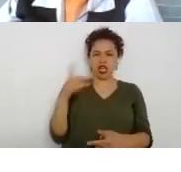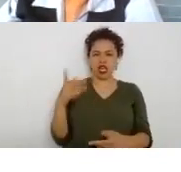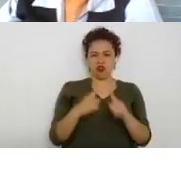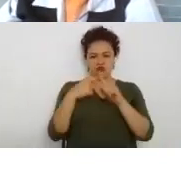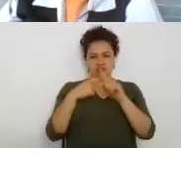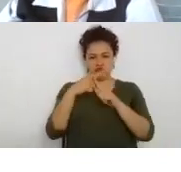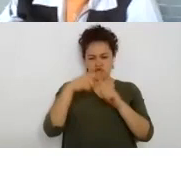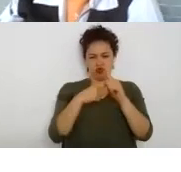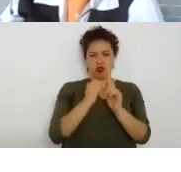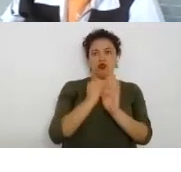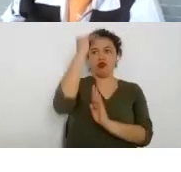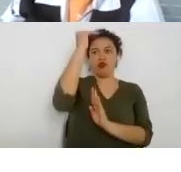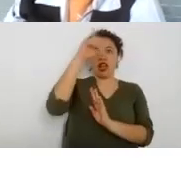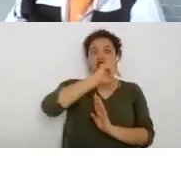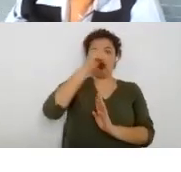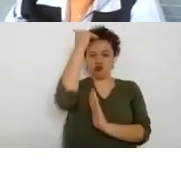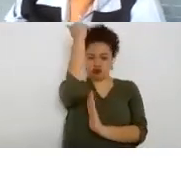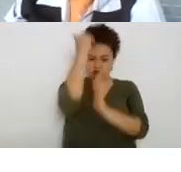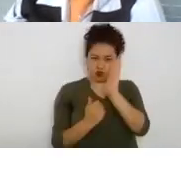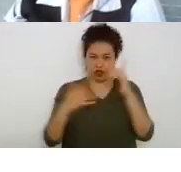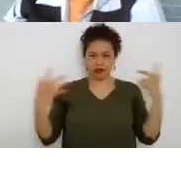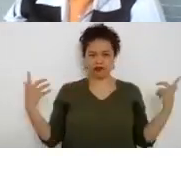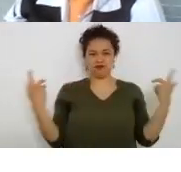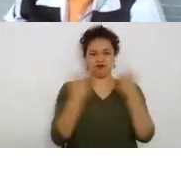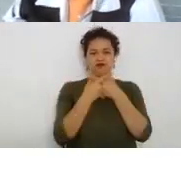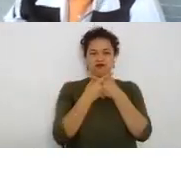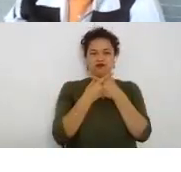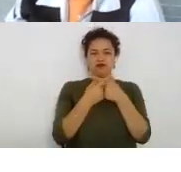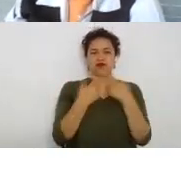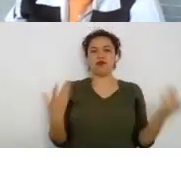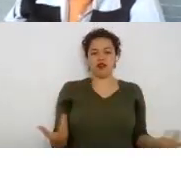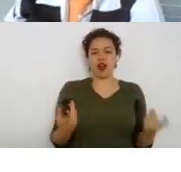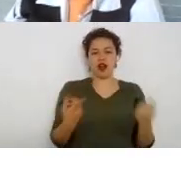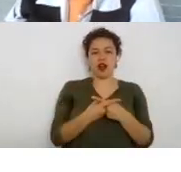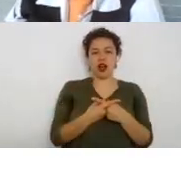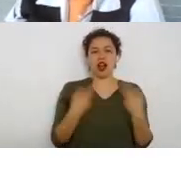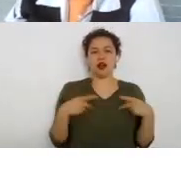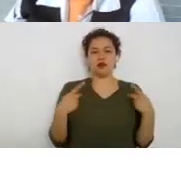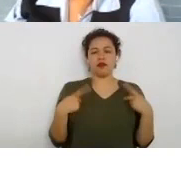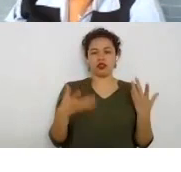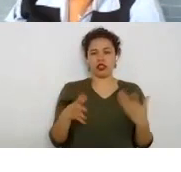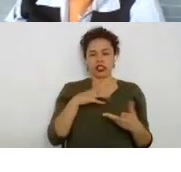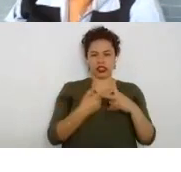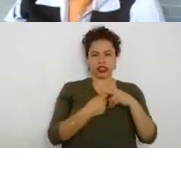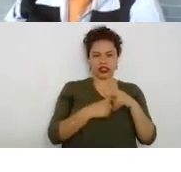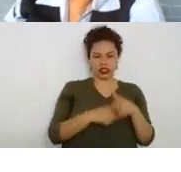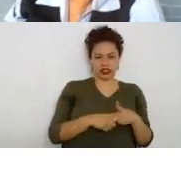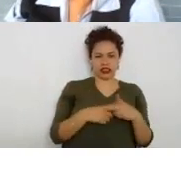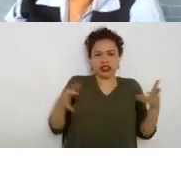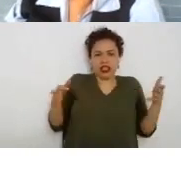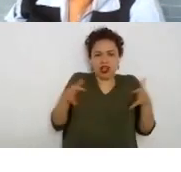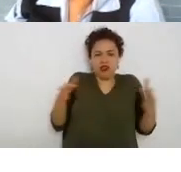temperaturas. Entonces lo que podría propiciar ahí es que la víctima comience a tener un cuadro de hipotermia,